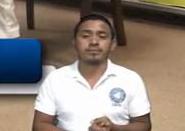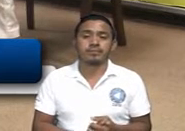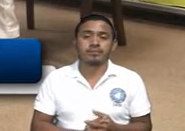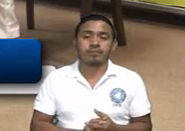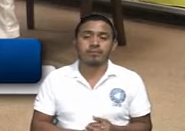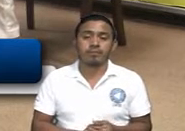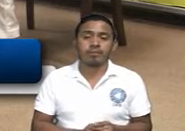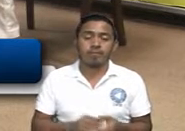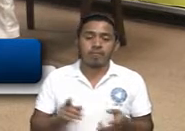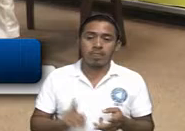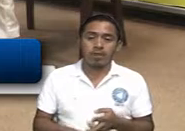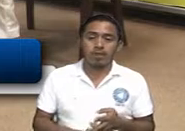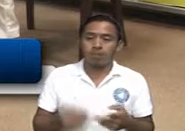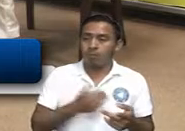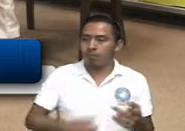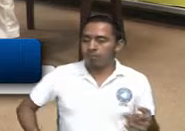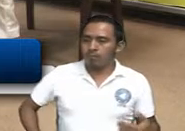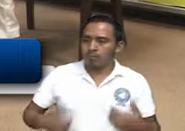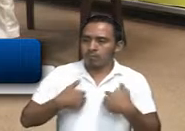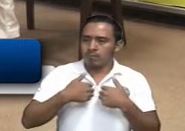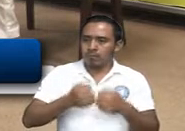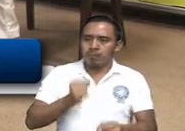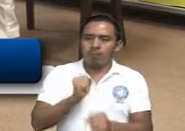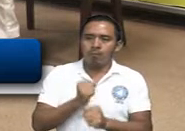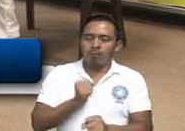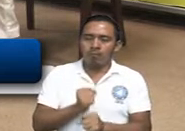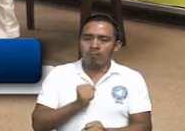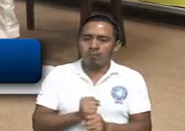que el Ministerio de Salud, todo trabajador